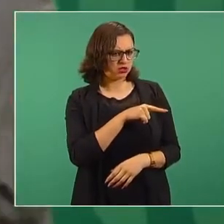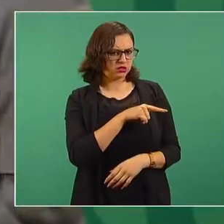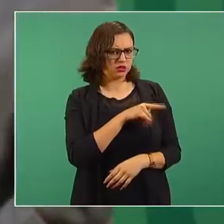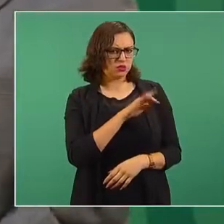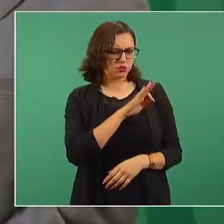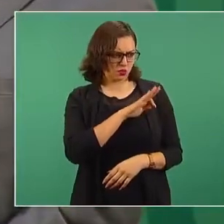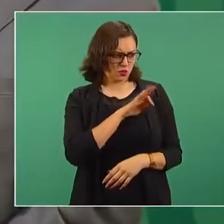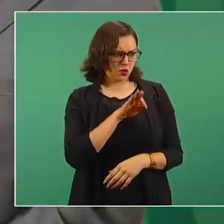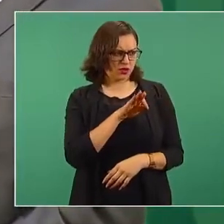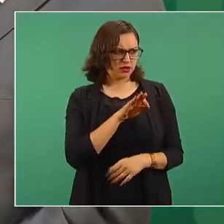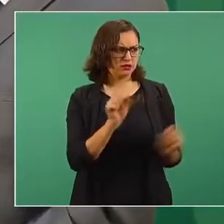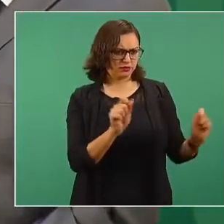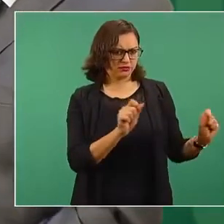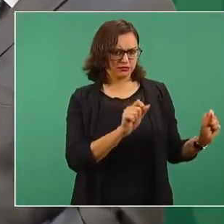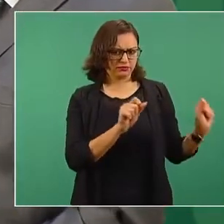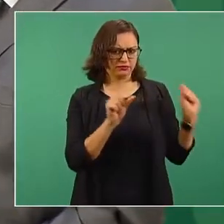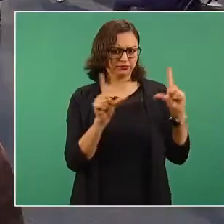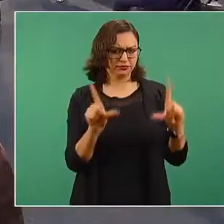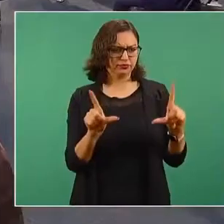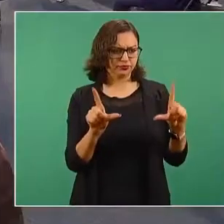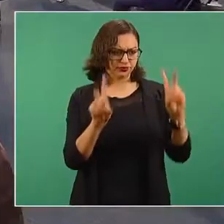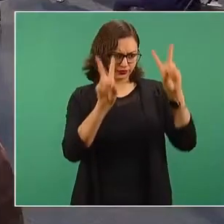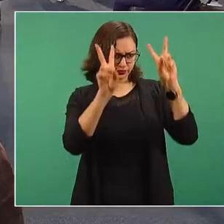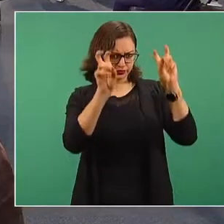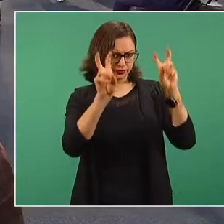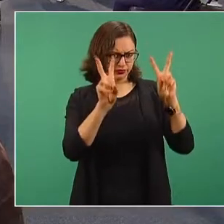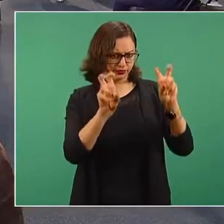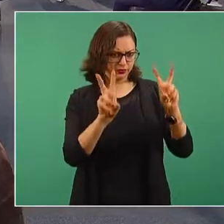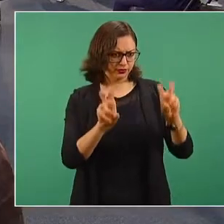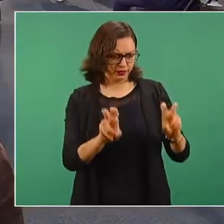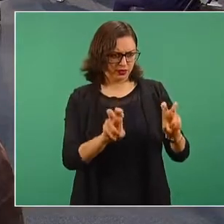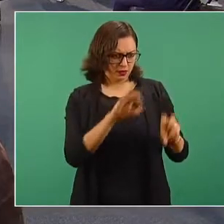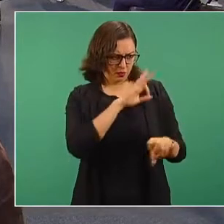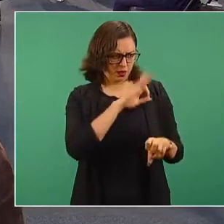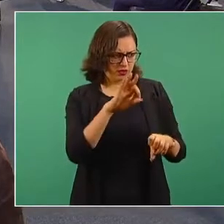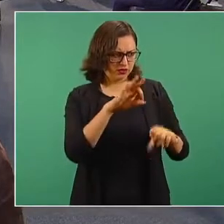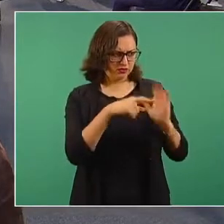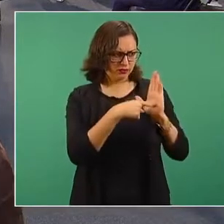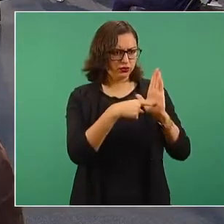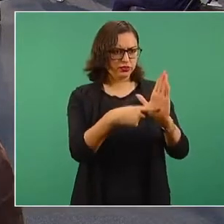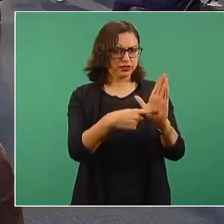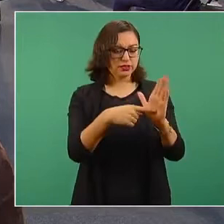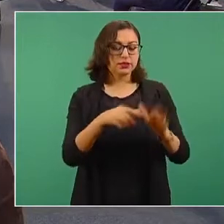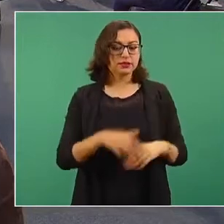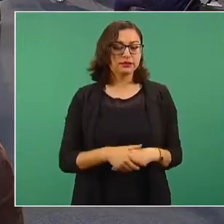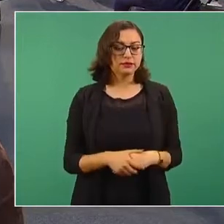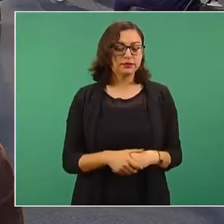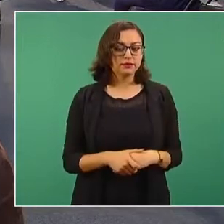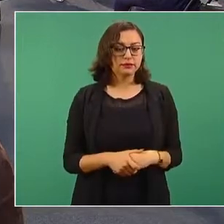a ver si no tienes los titulares de los periódicos.